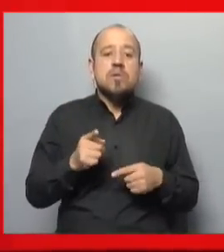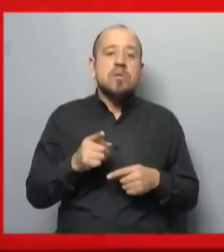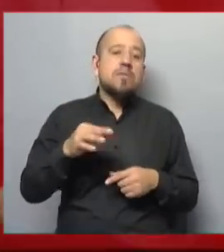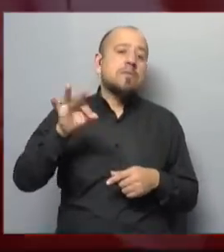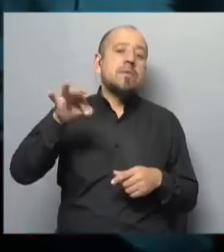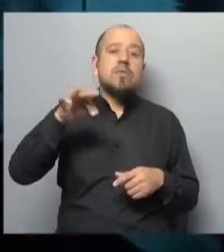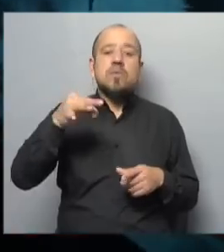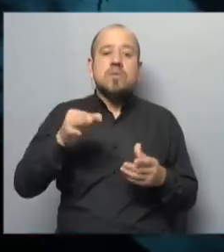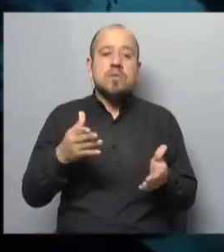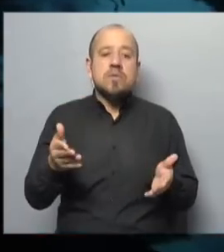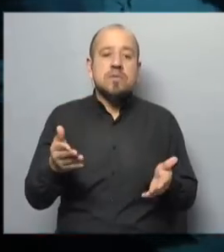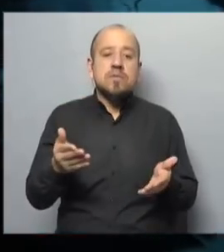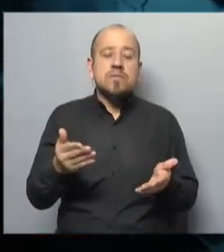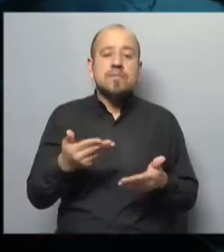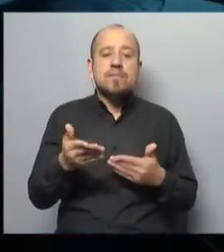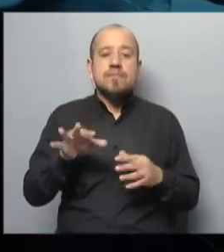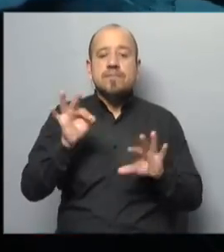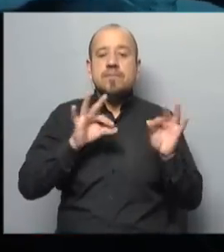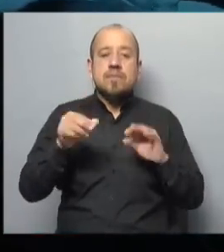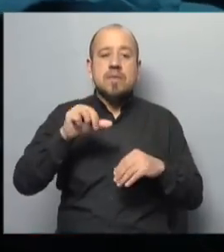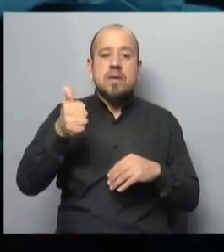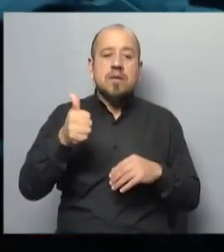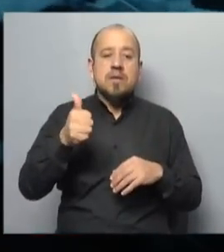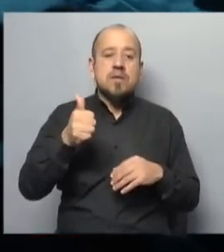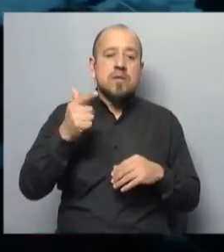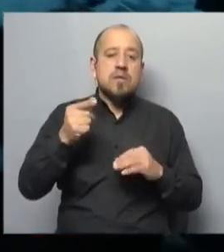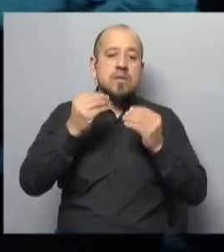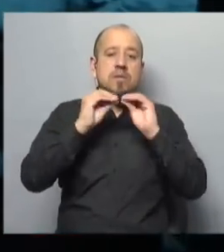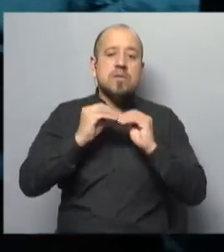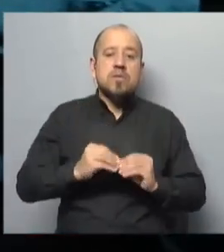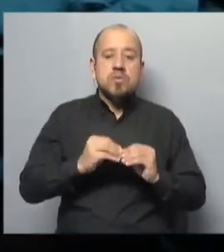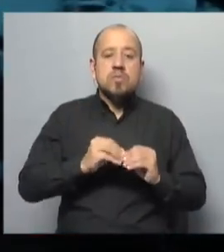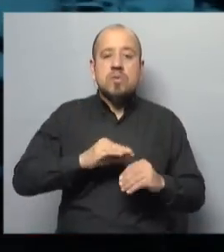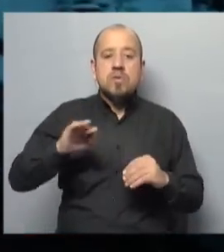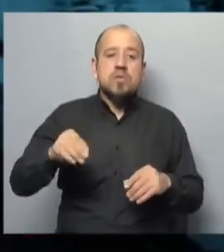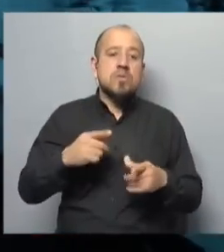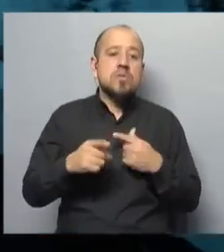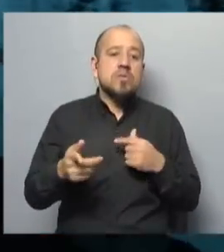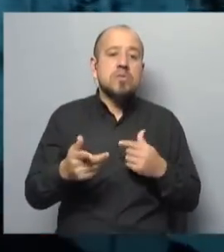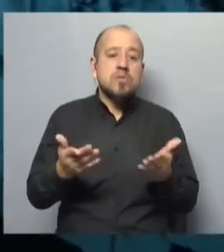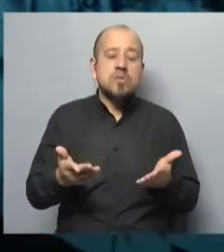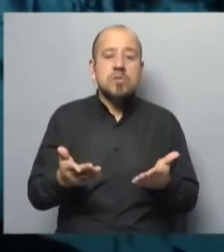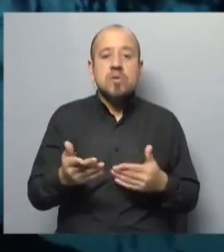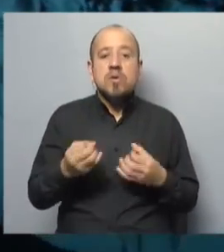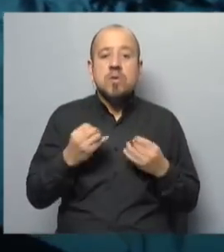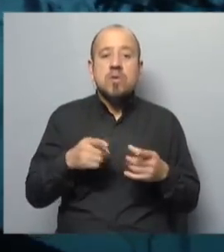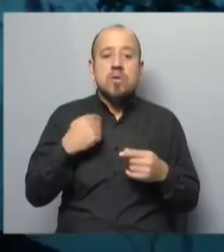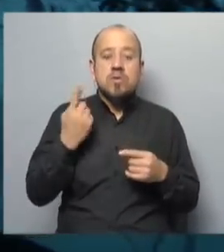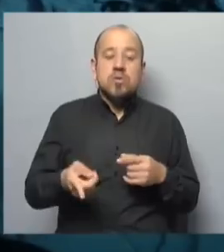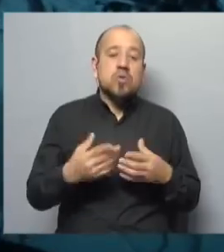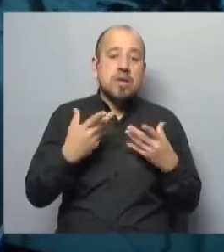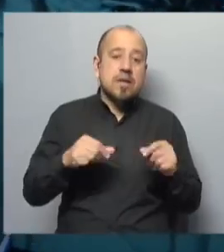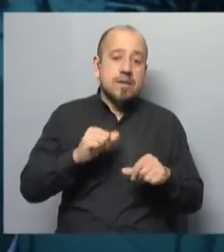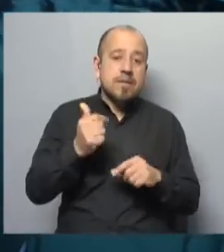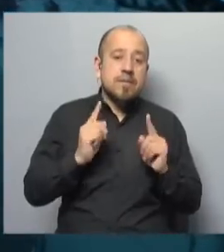no es ganar y bueno tenés que el presupuesto queda fuera hay que apostar y que y así todo te puedes nosotros también